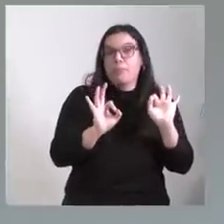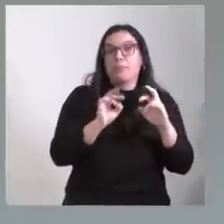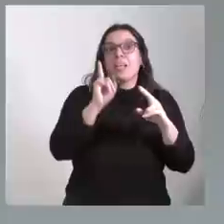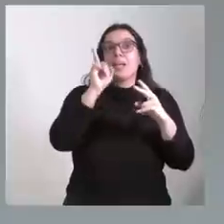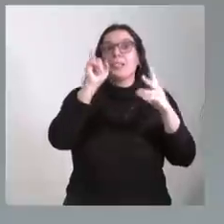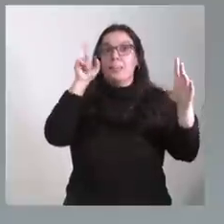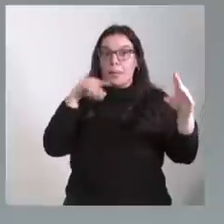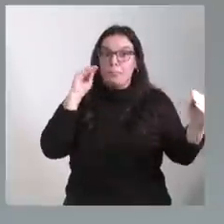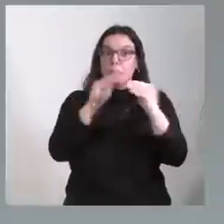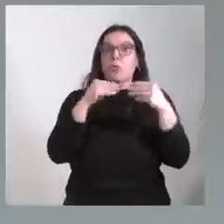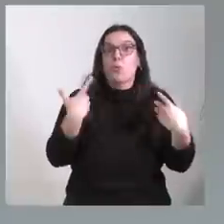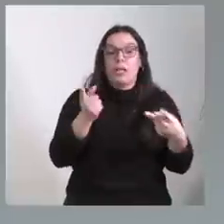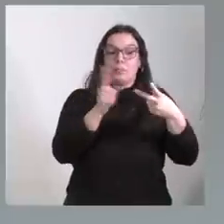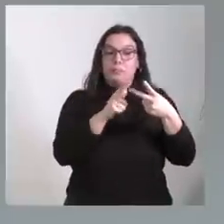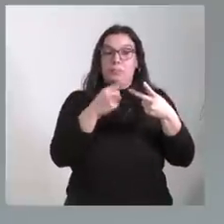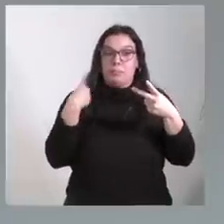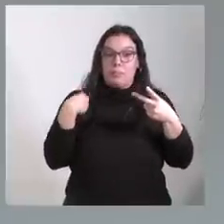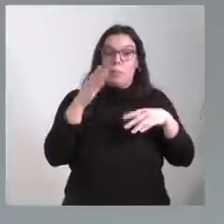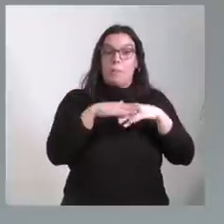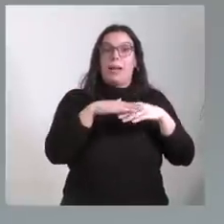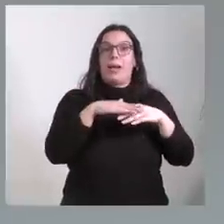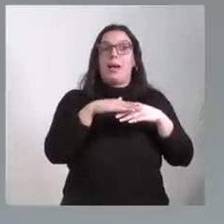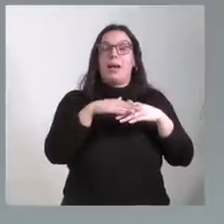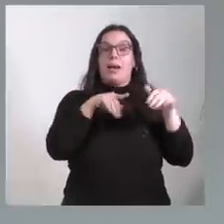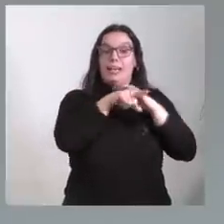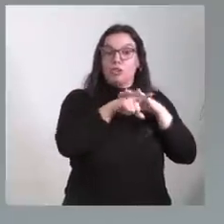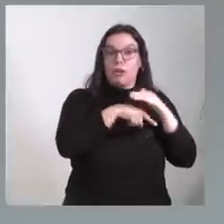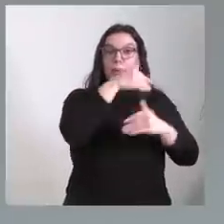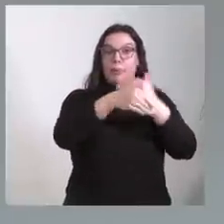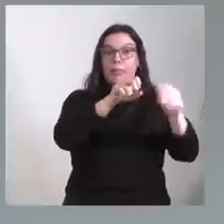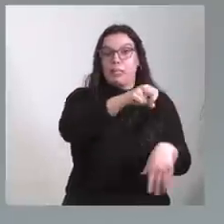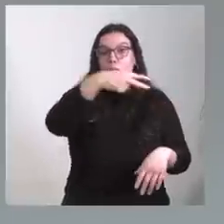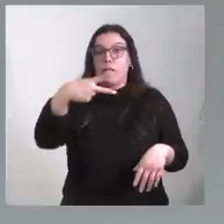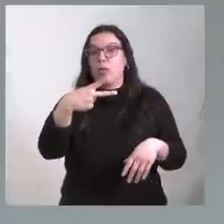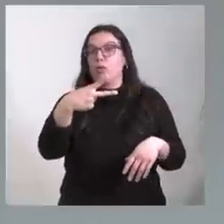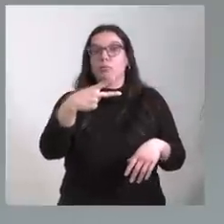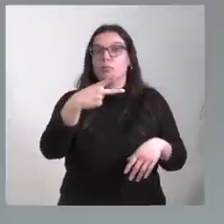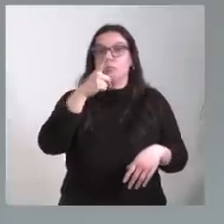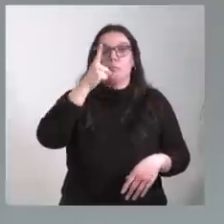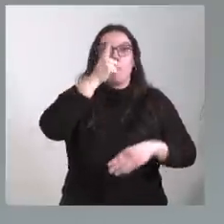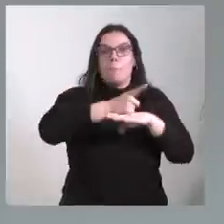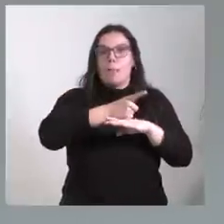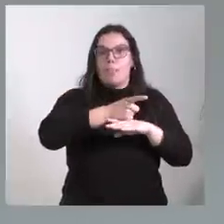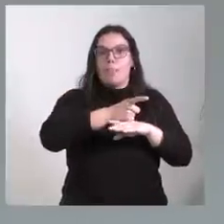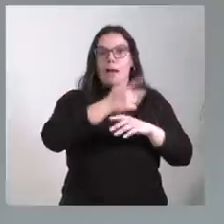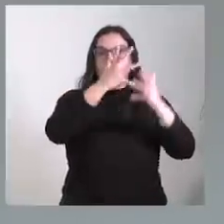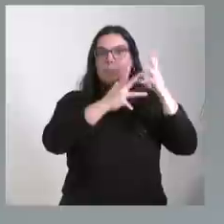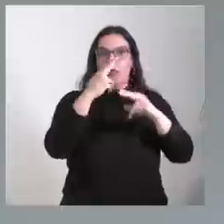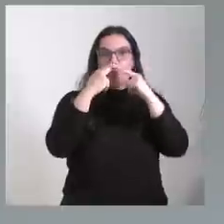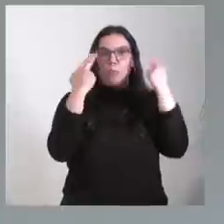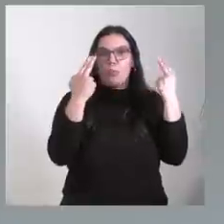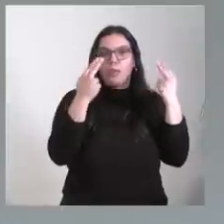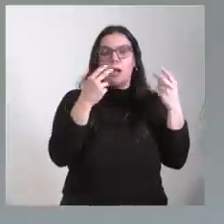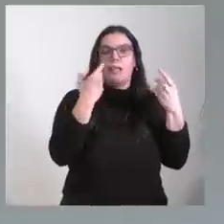que la incubación de este expediente y la tramitación y la resolución del mismo corresponde a la administración y en este caso